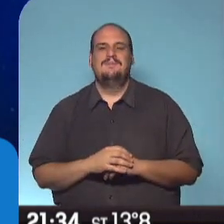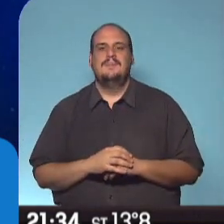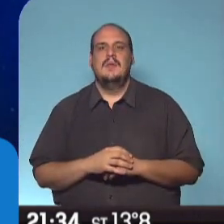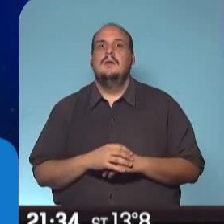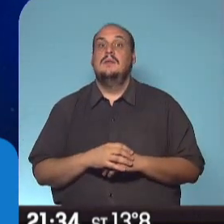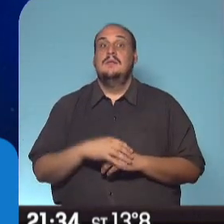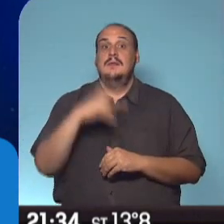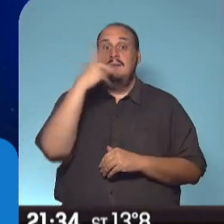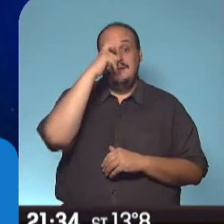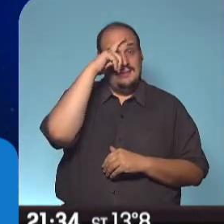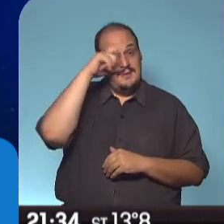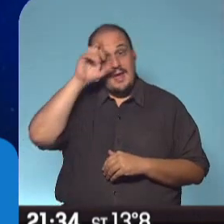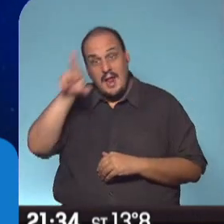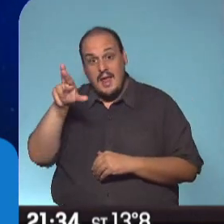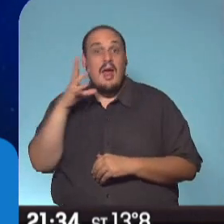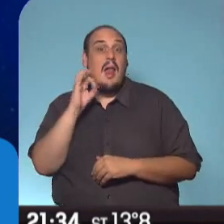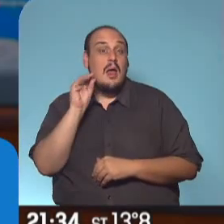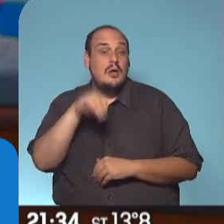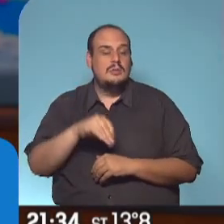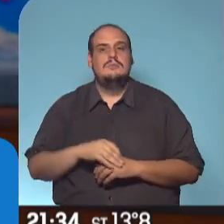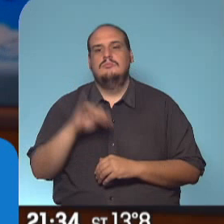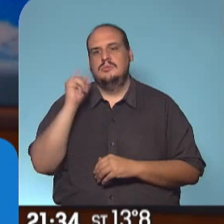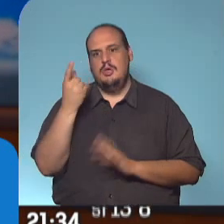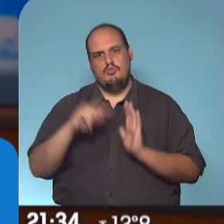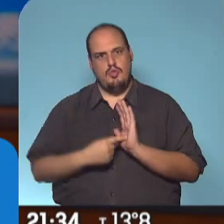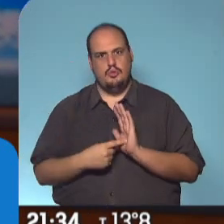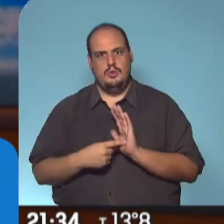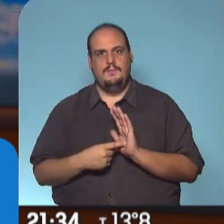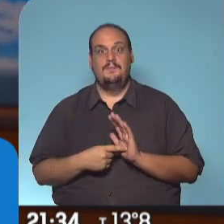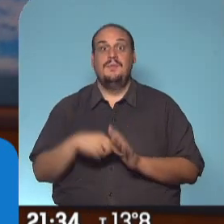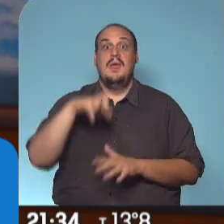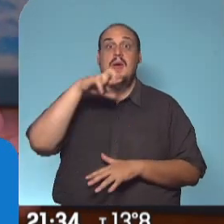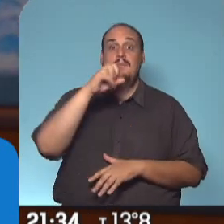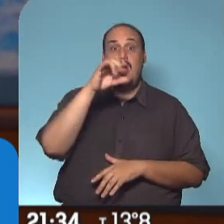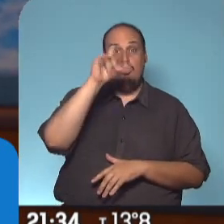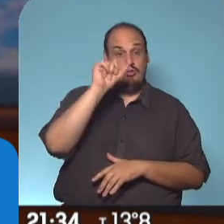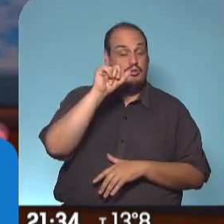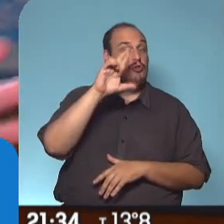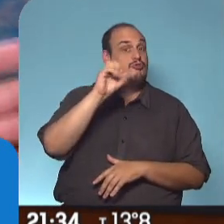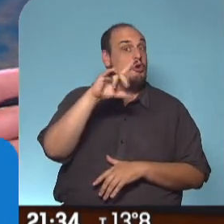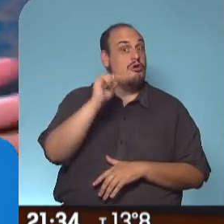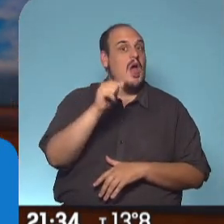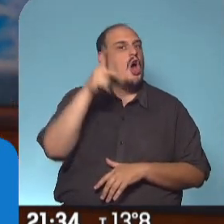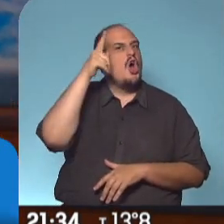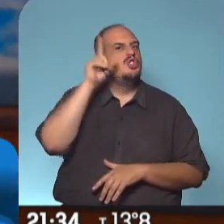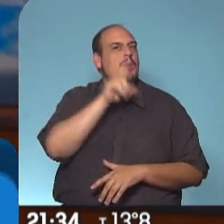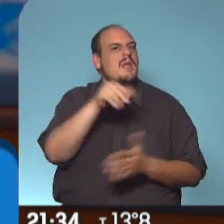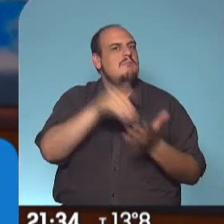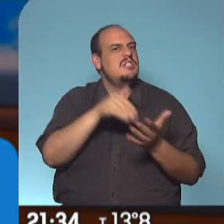De Carlos Heller, si a ustedes les queda algo. Sí, una sola cosa. Recordemos que Paolo Roca tiene 8.000 millones de dólares, ¿no? Lo veíamos la